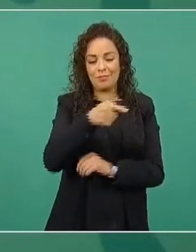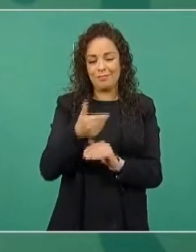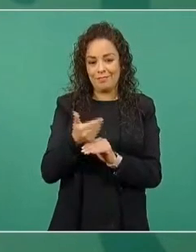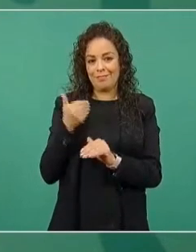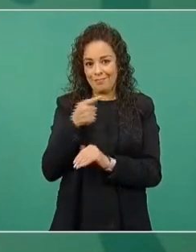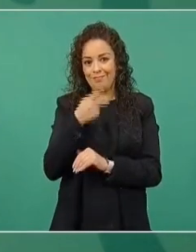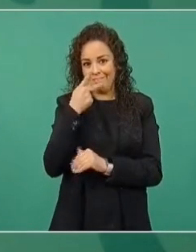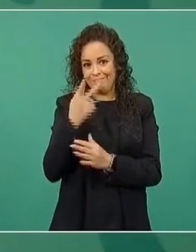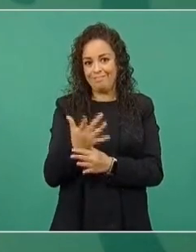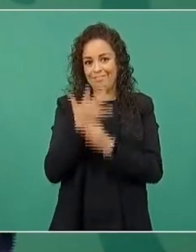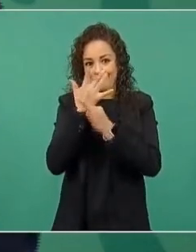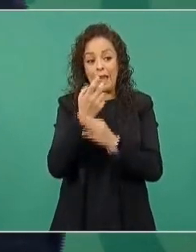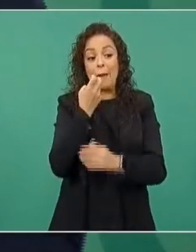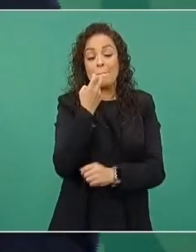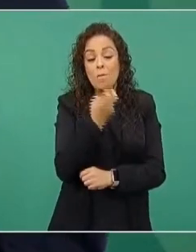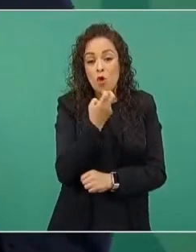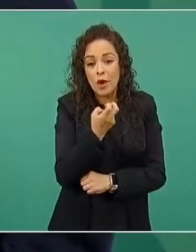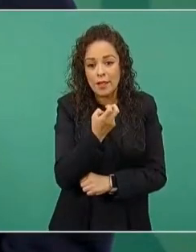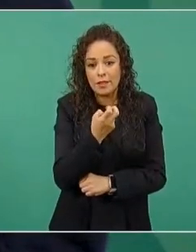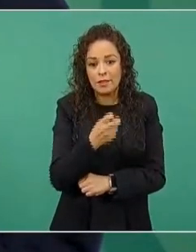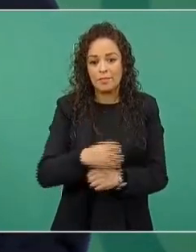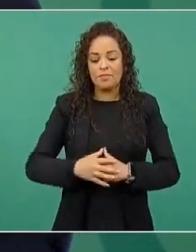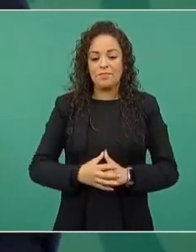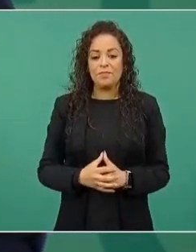mencionando, Deer Park.